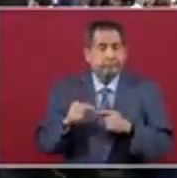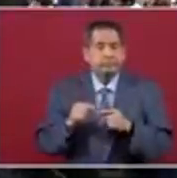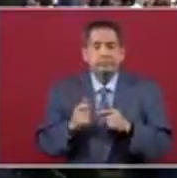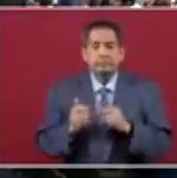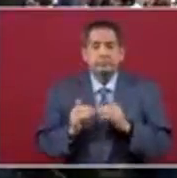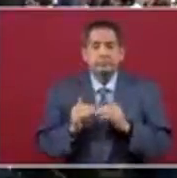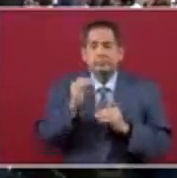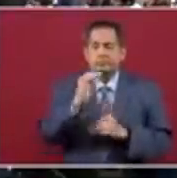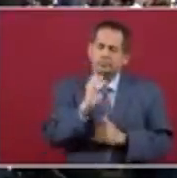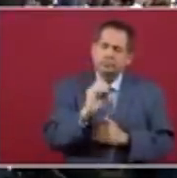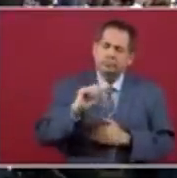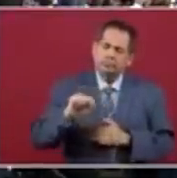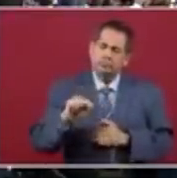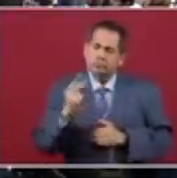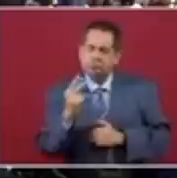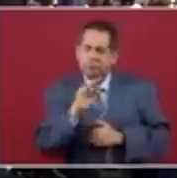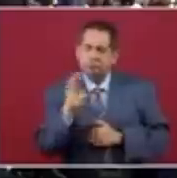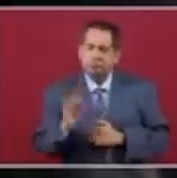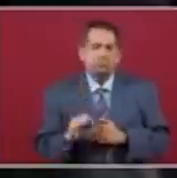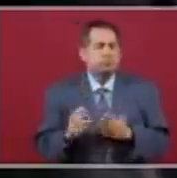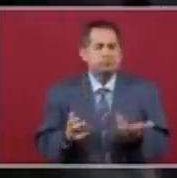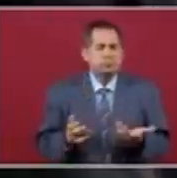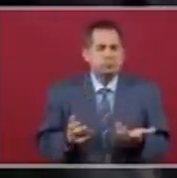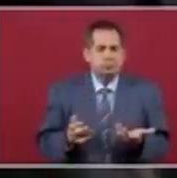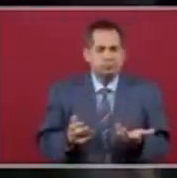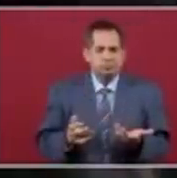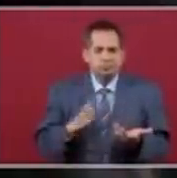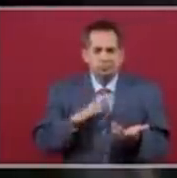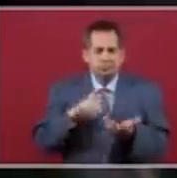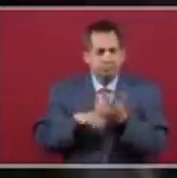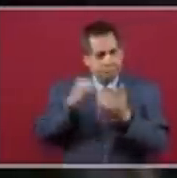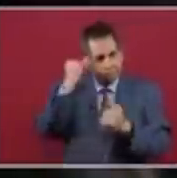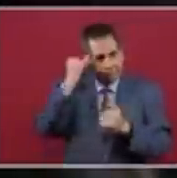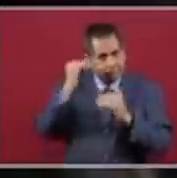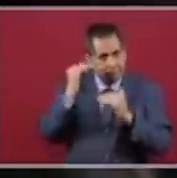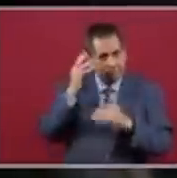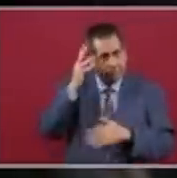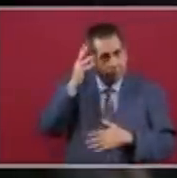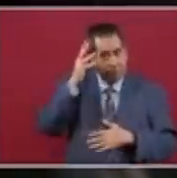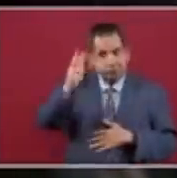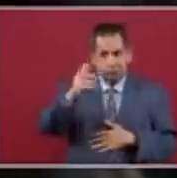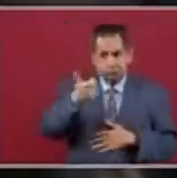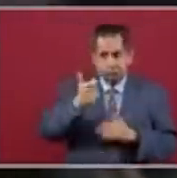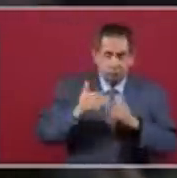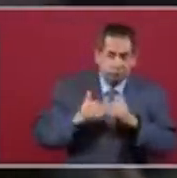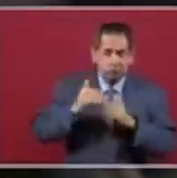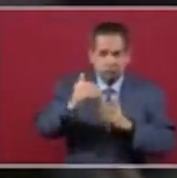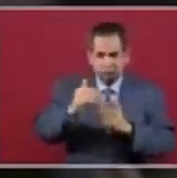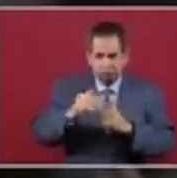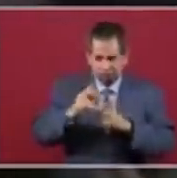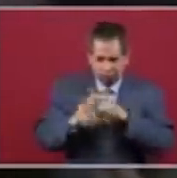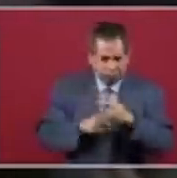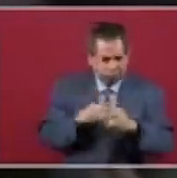solamente al 0.2%. ¿Hay expectativa de que el crecimiento, como usted ha ofrecido,